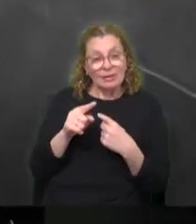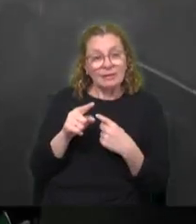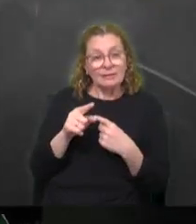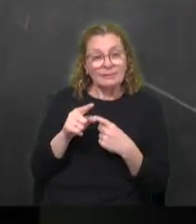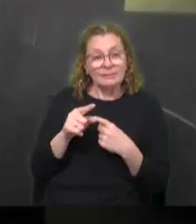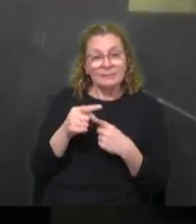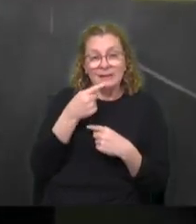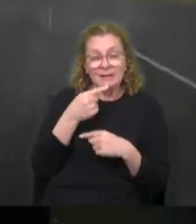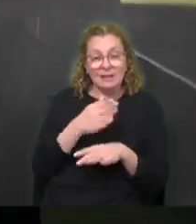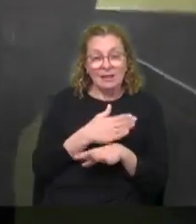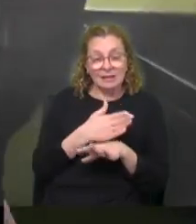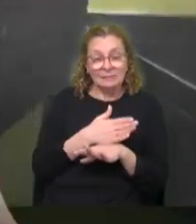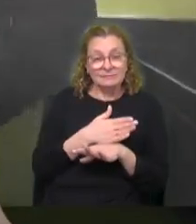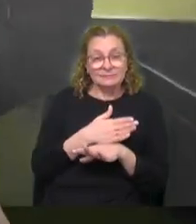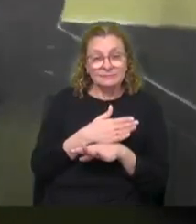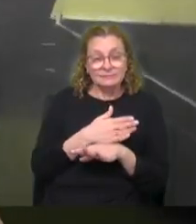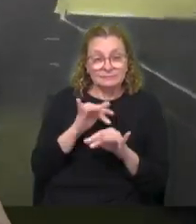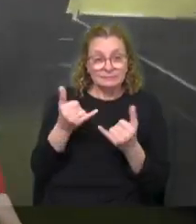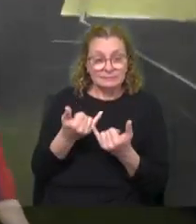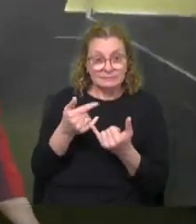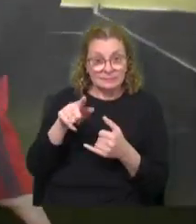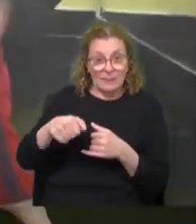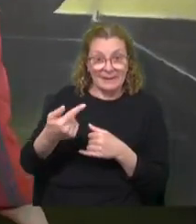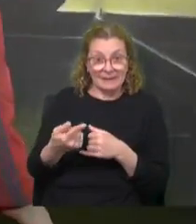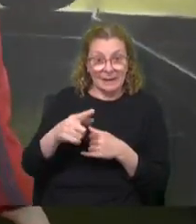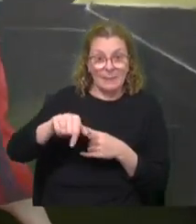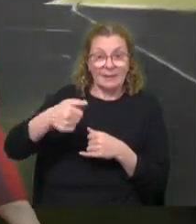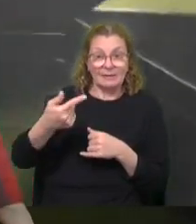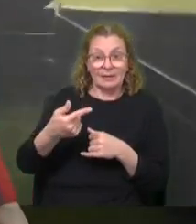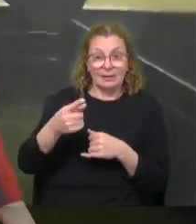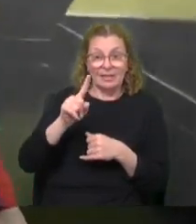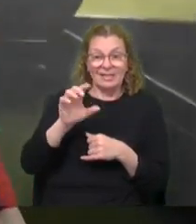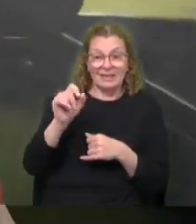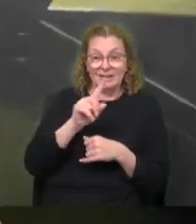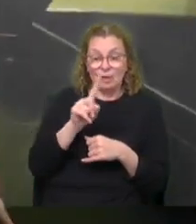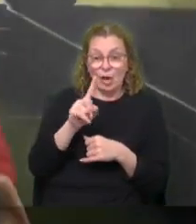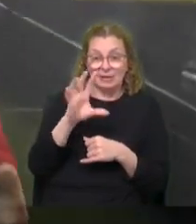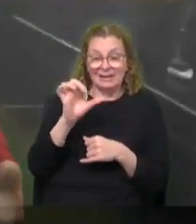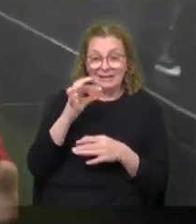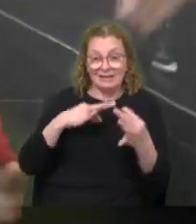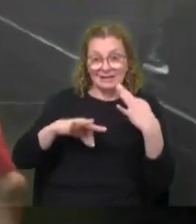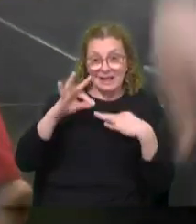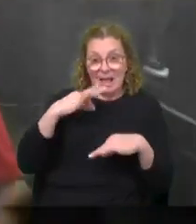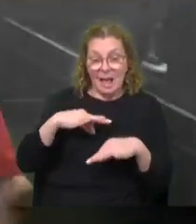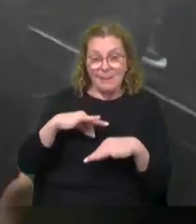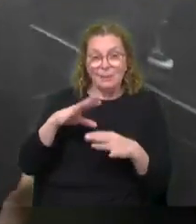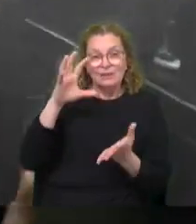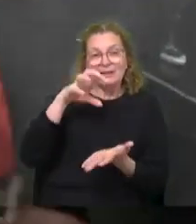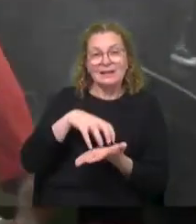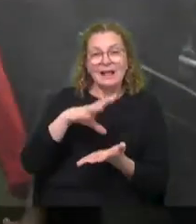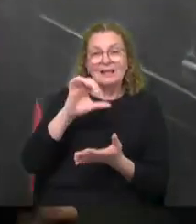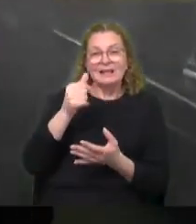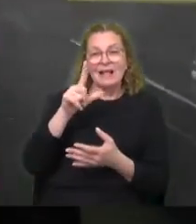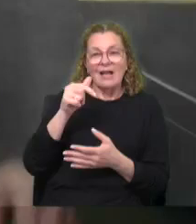como les decía al principio, esto es ya mañana y pasado 10 y 11 de septiembre, Teatro Solís, Sala Zabala Muñiz.